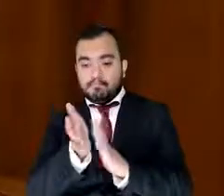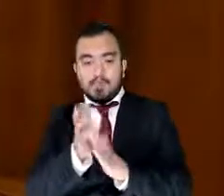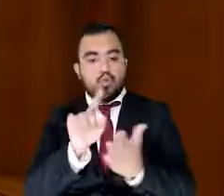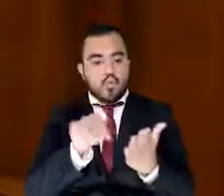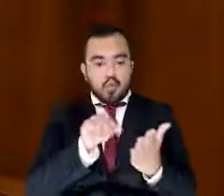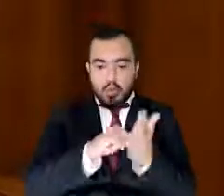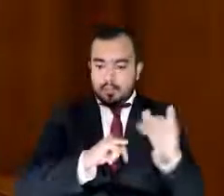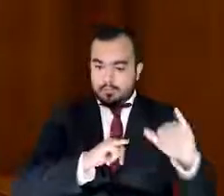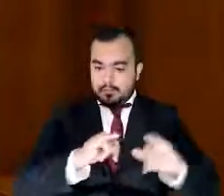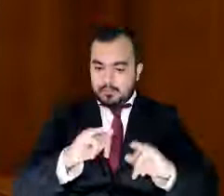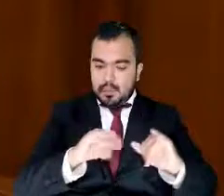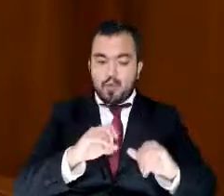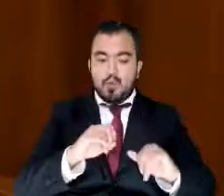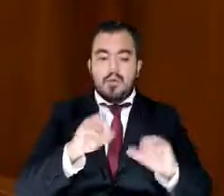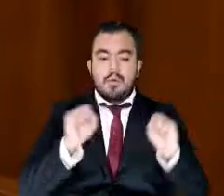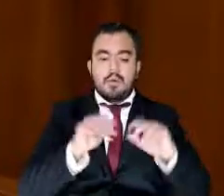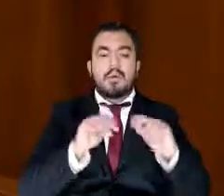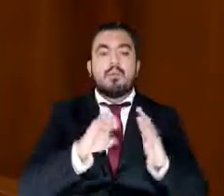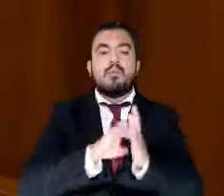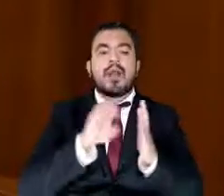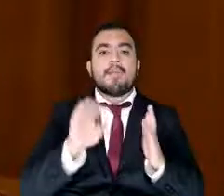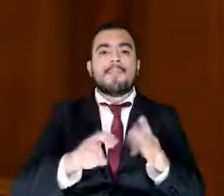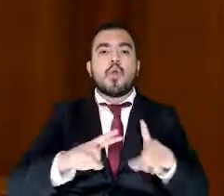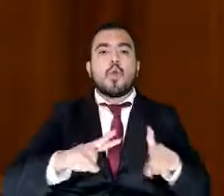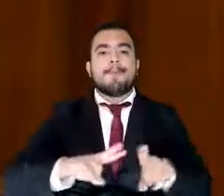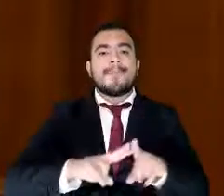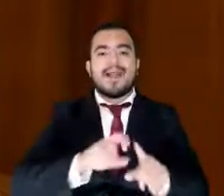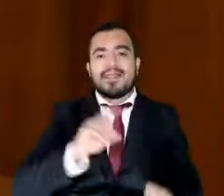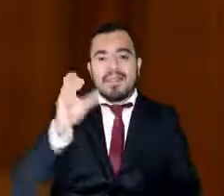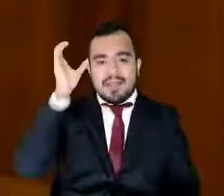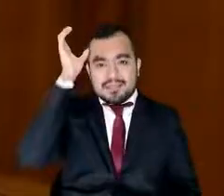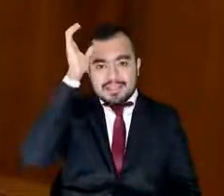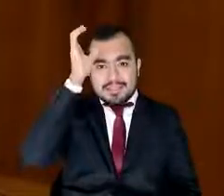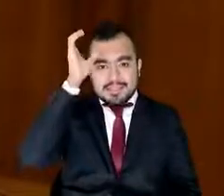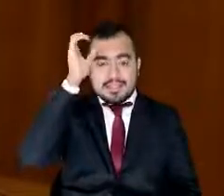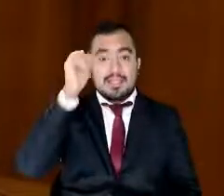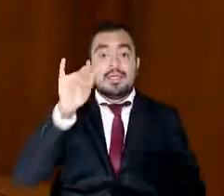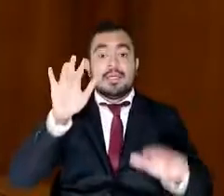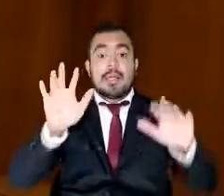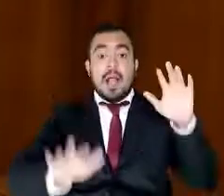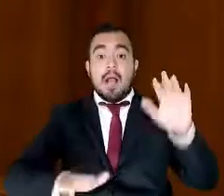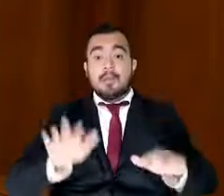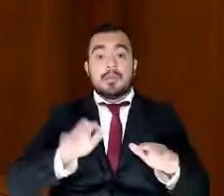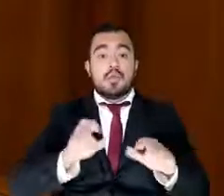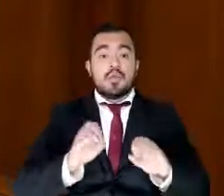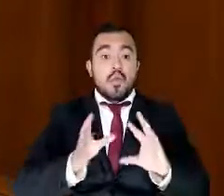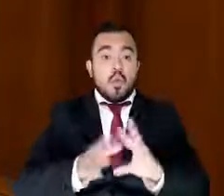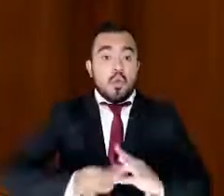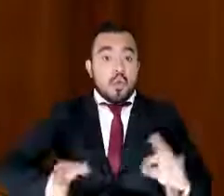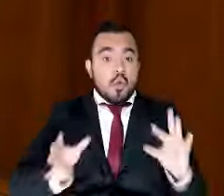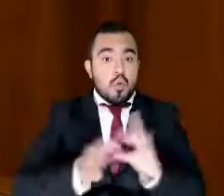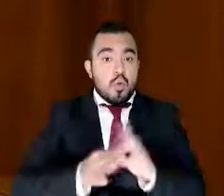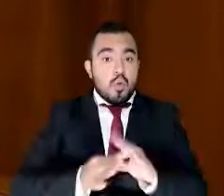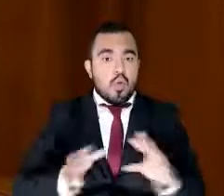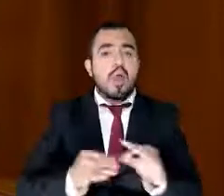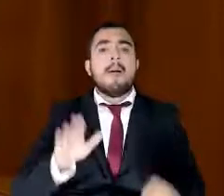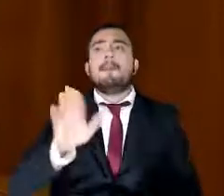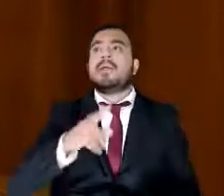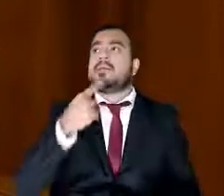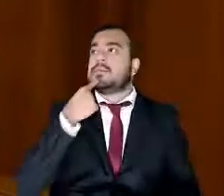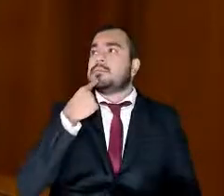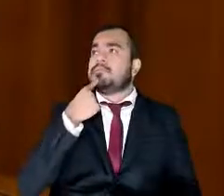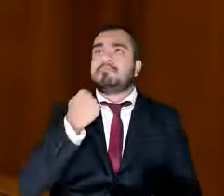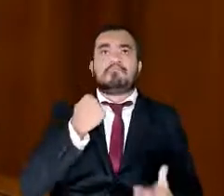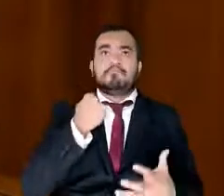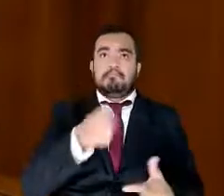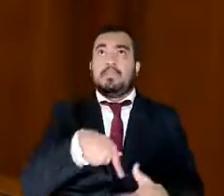se llevan a cabo, como por ejemplo los parques de la ciencia, y en algunas ocasiones, si no se dan estas explicaciones, pareciera que la distribución de la